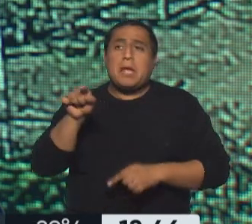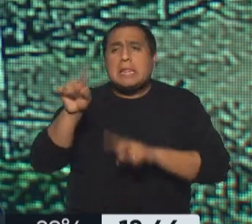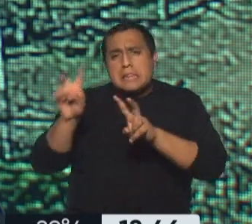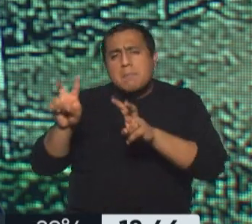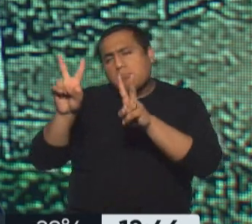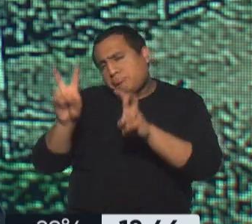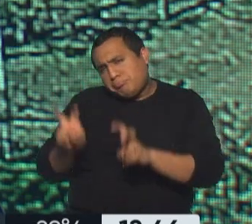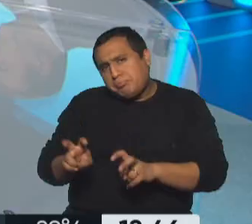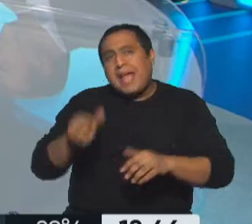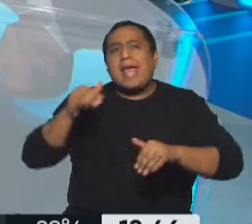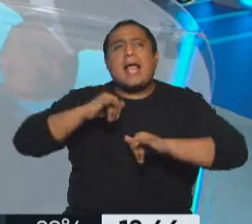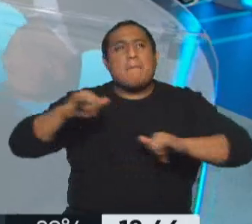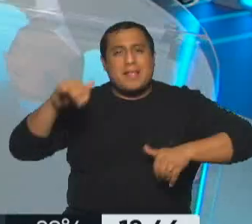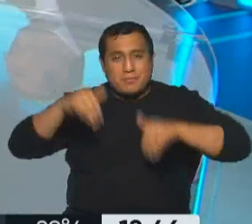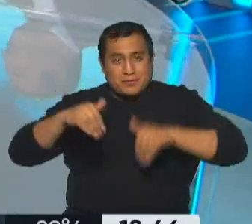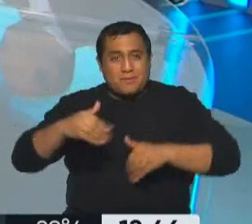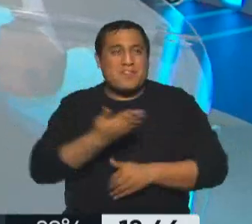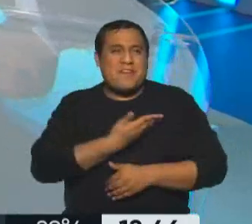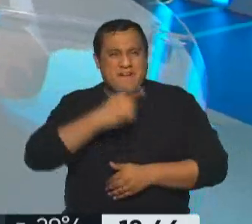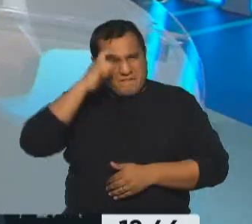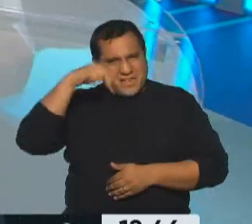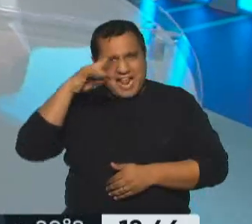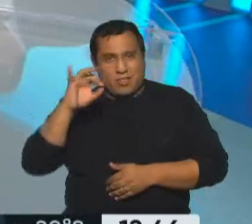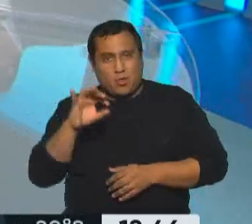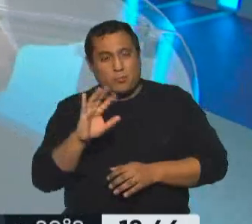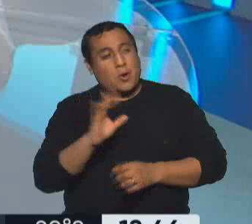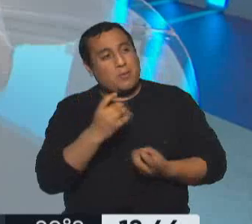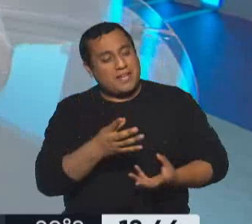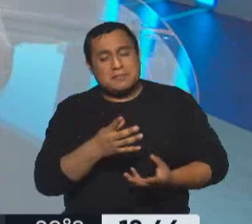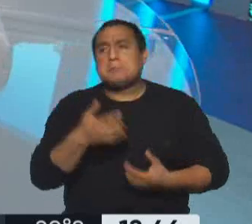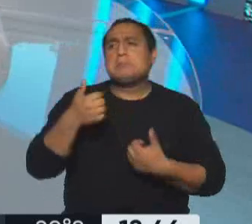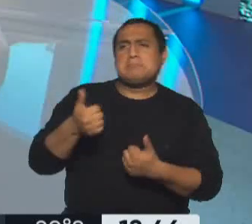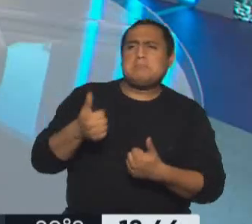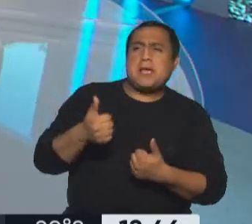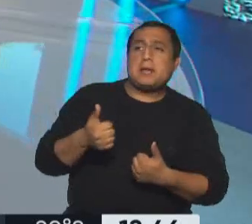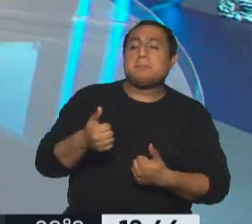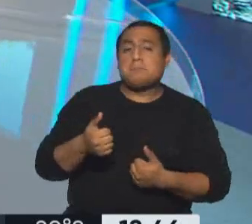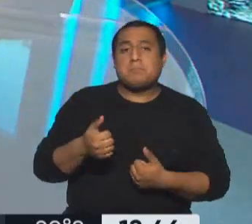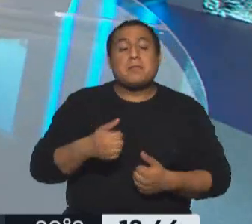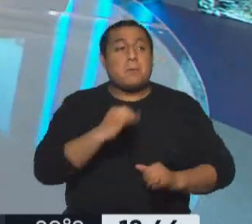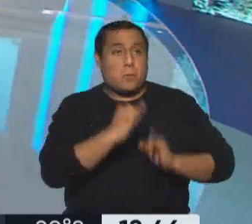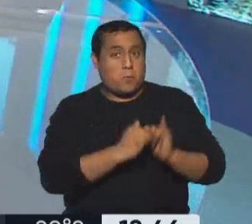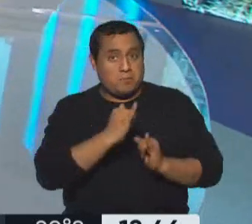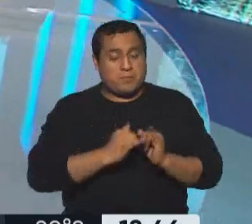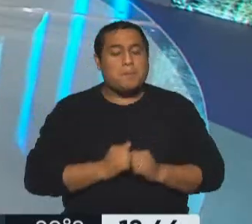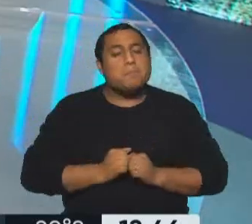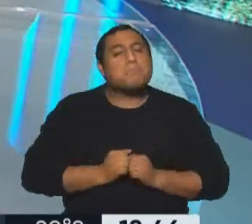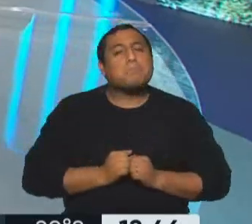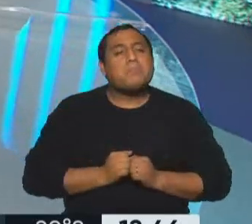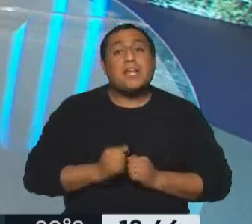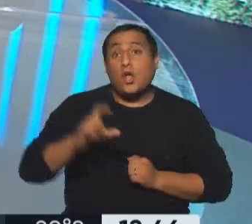campaña estamos con fernando fraquelli con esta forma pero como estamos bien bien muy bien hay que aclarar si se eligió en